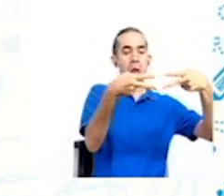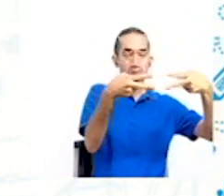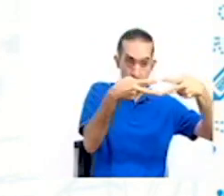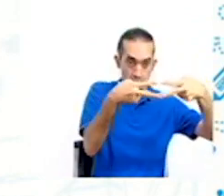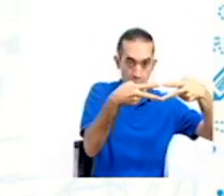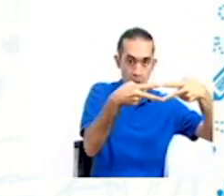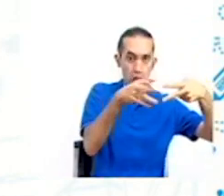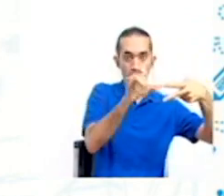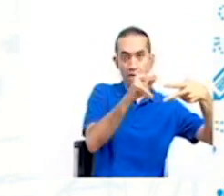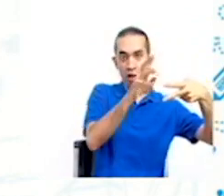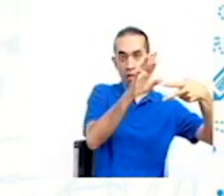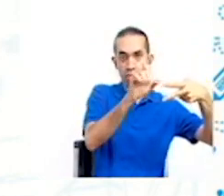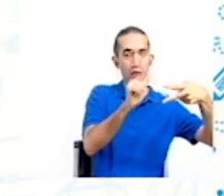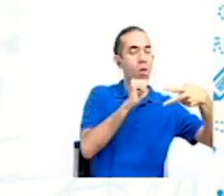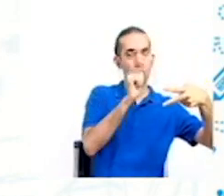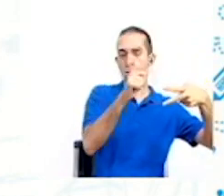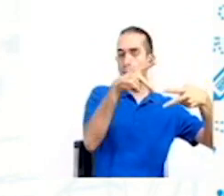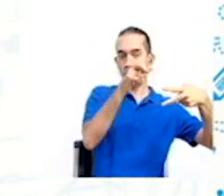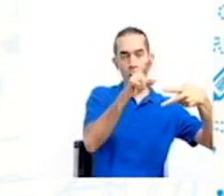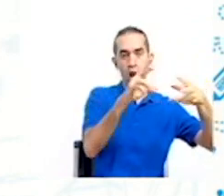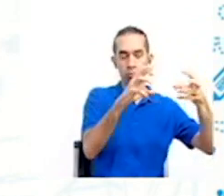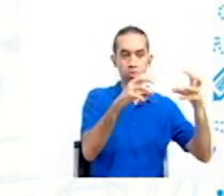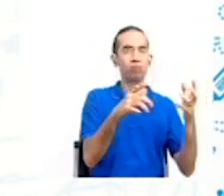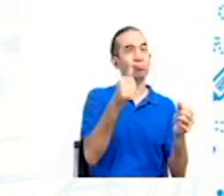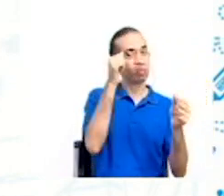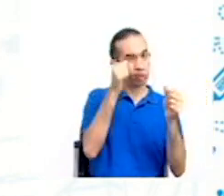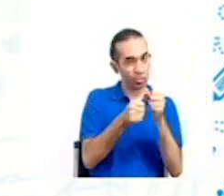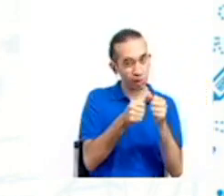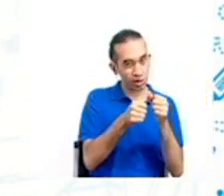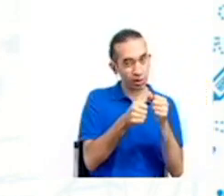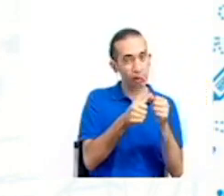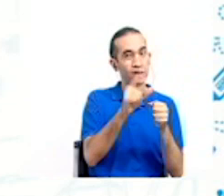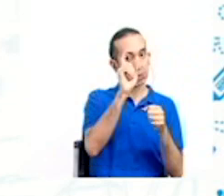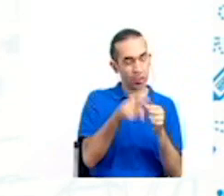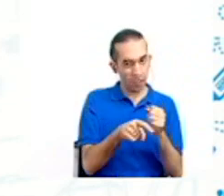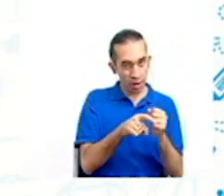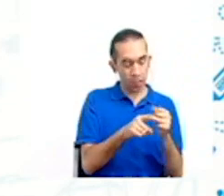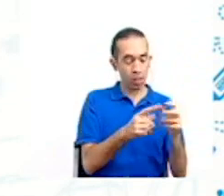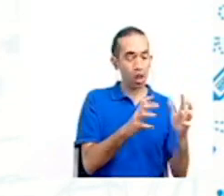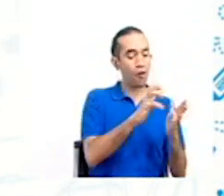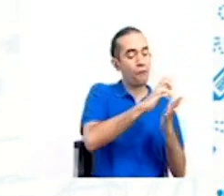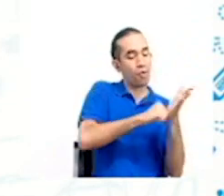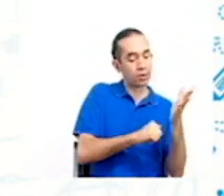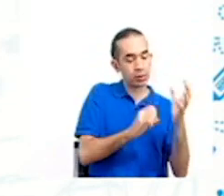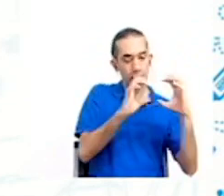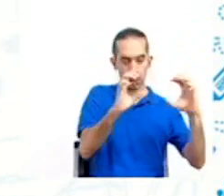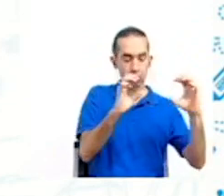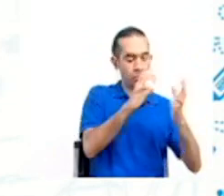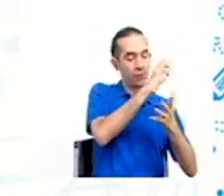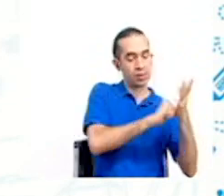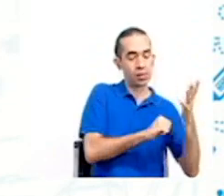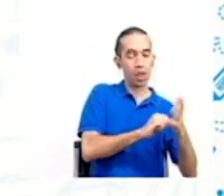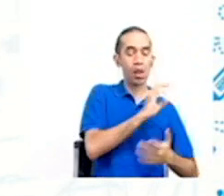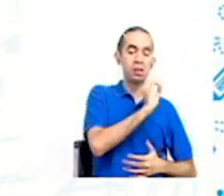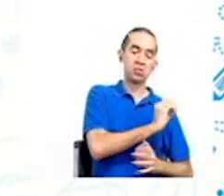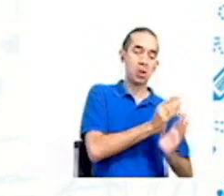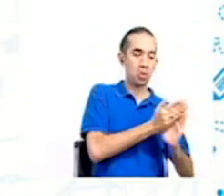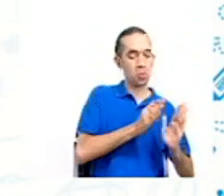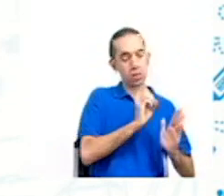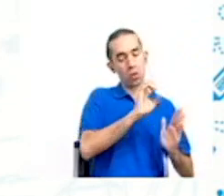polar. Recuérdense, dije que para que fuera covalente no polar, su diferencia tiene que ser entre 0 y